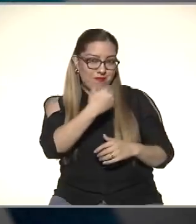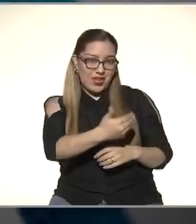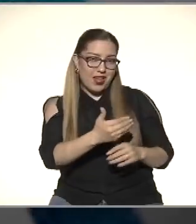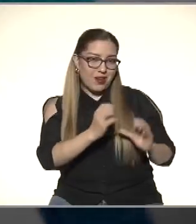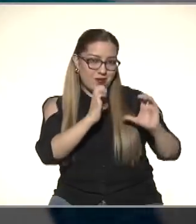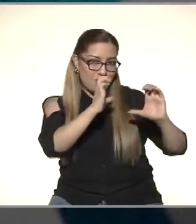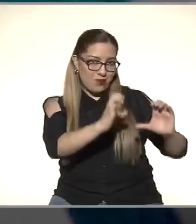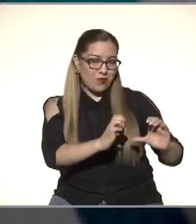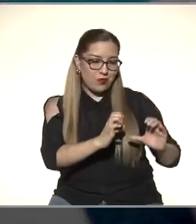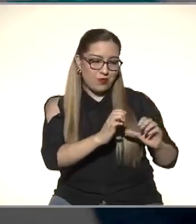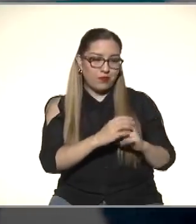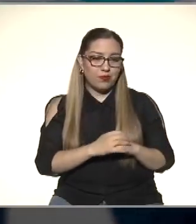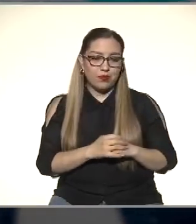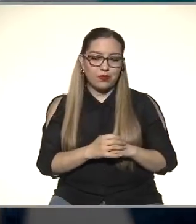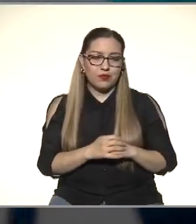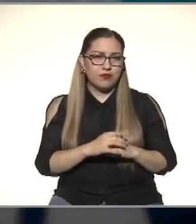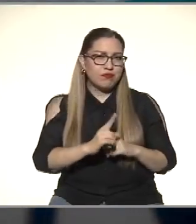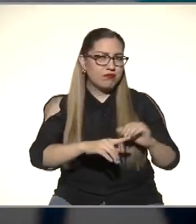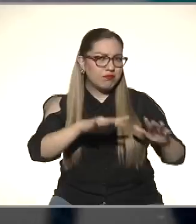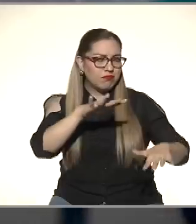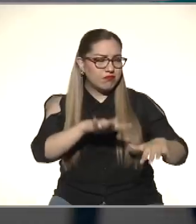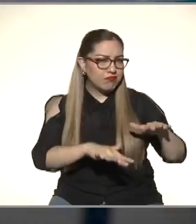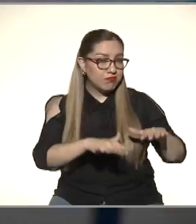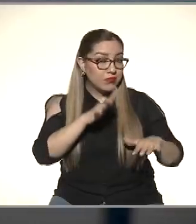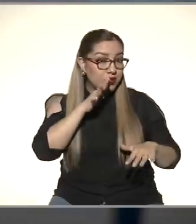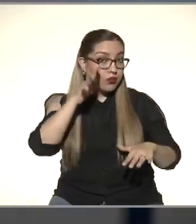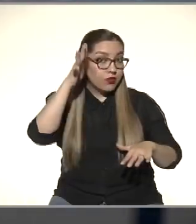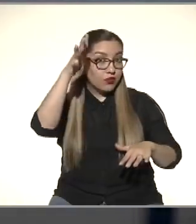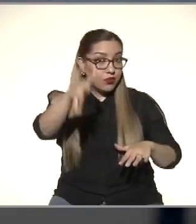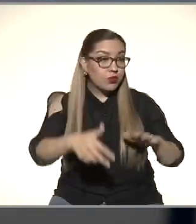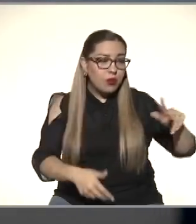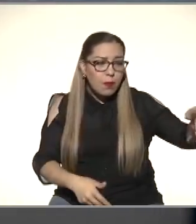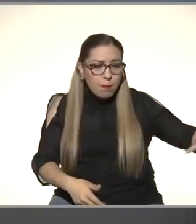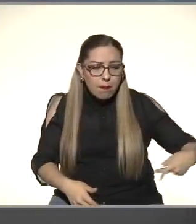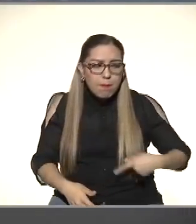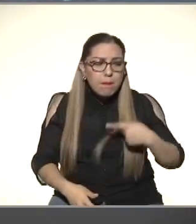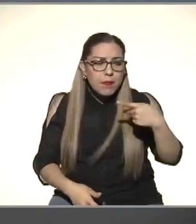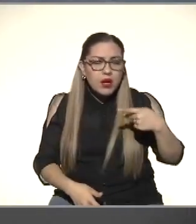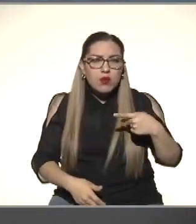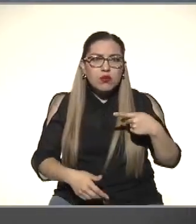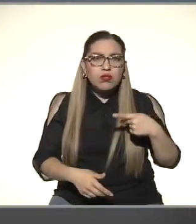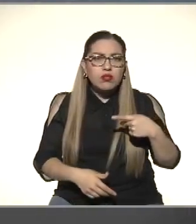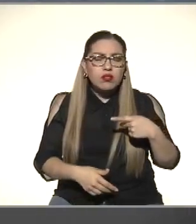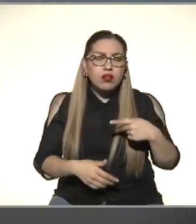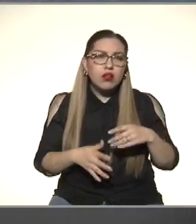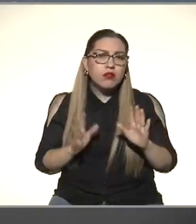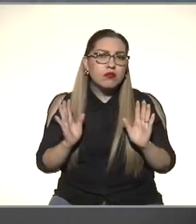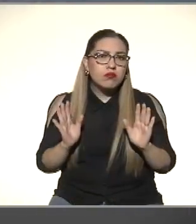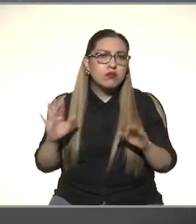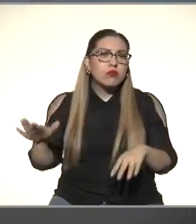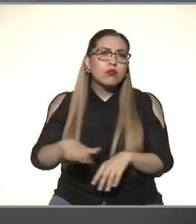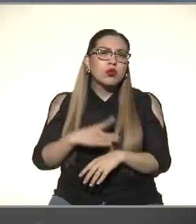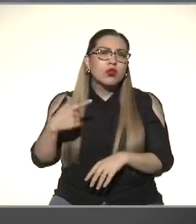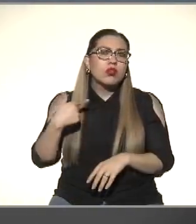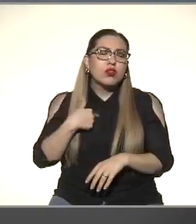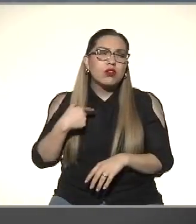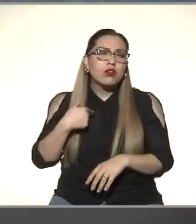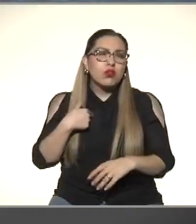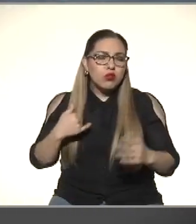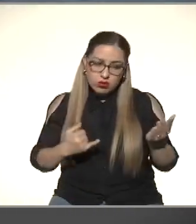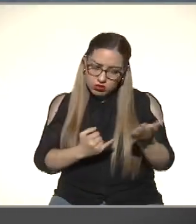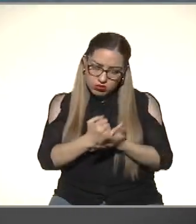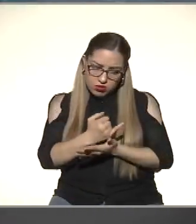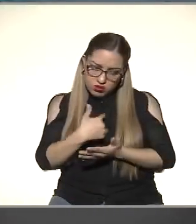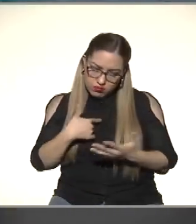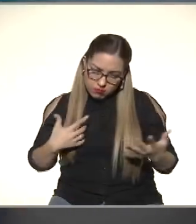Y si él también me preguntara de que por qué decidí yo quedarme con él, pues porque yo soy la mamá